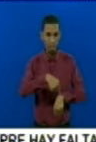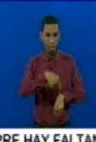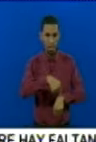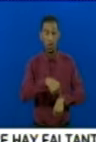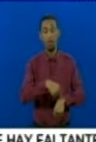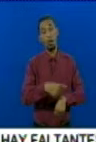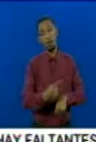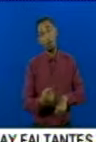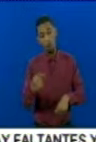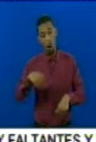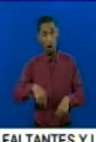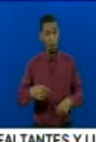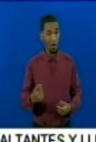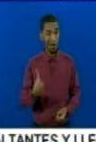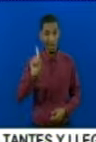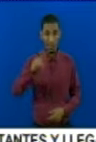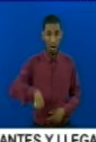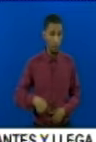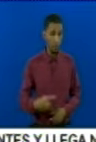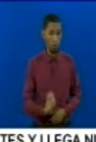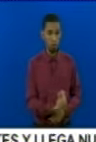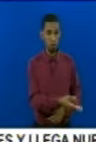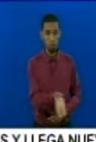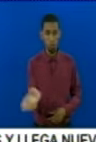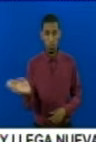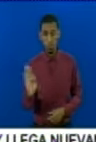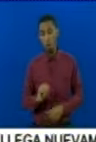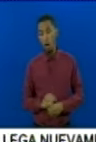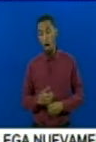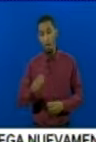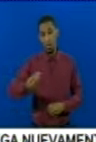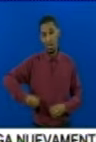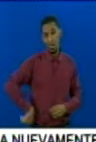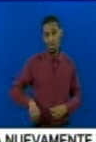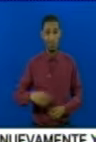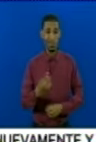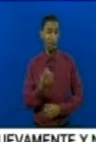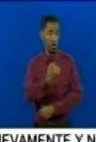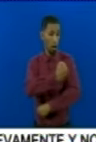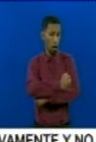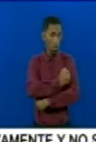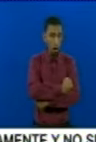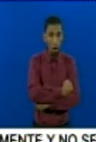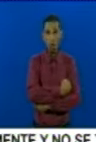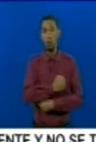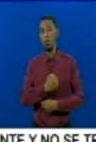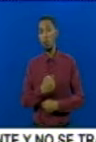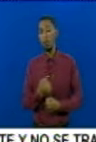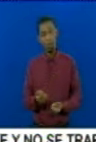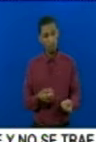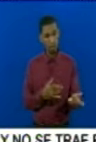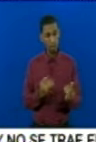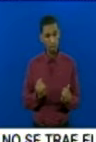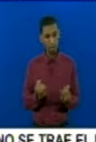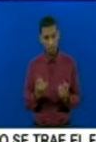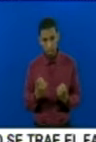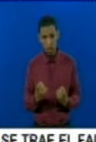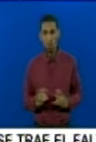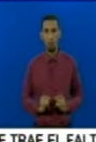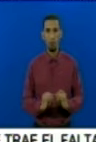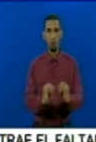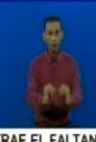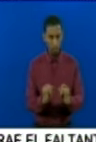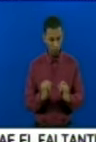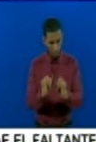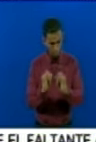posible, aprovechar la capacidad instalada en los medios de transporte y hacerle llegar a la población todo lo que hoy